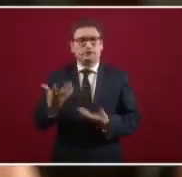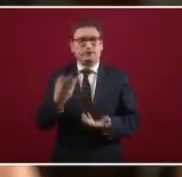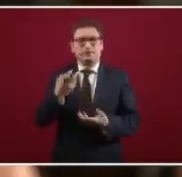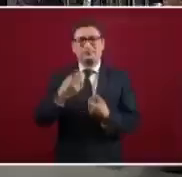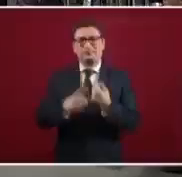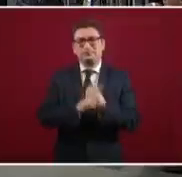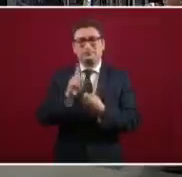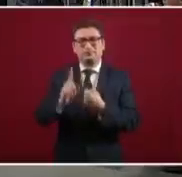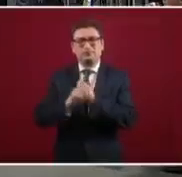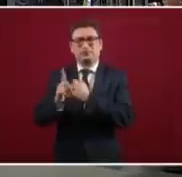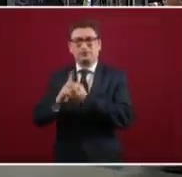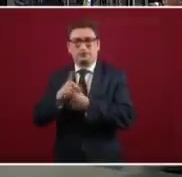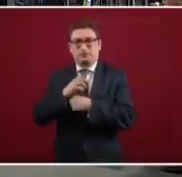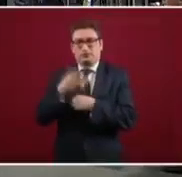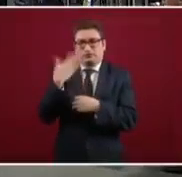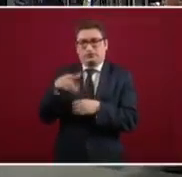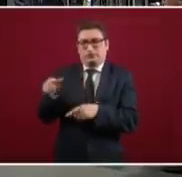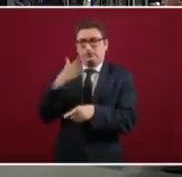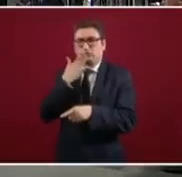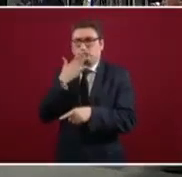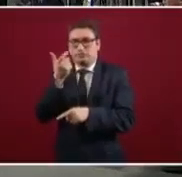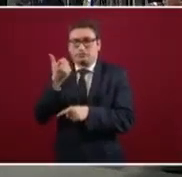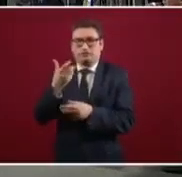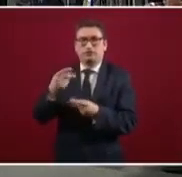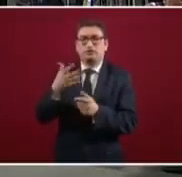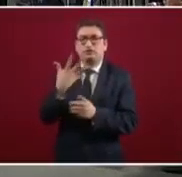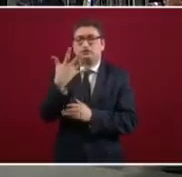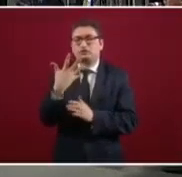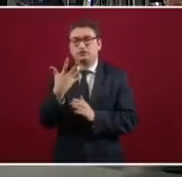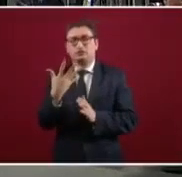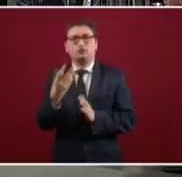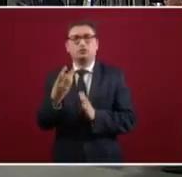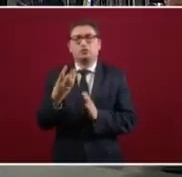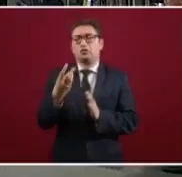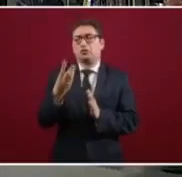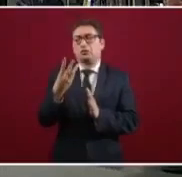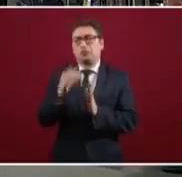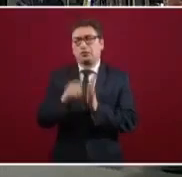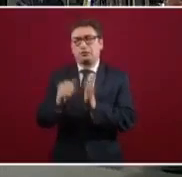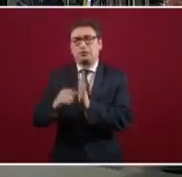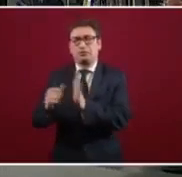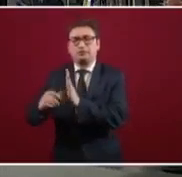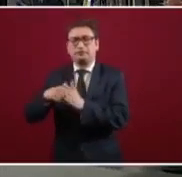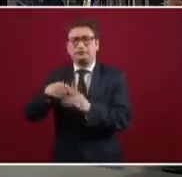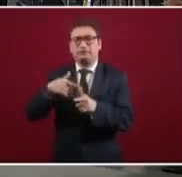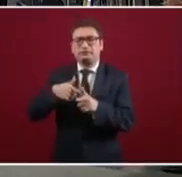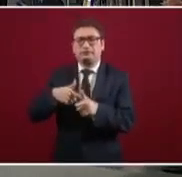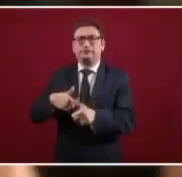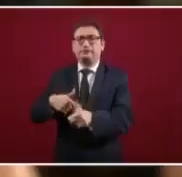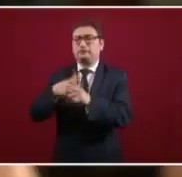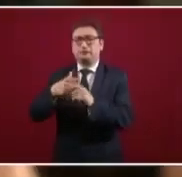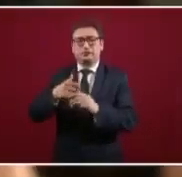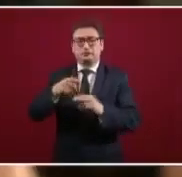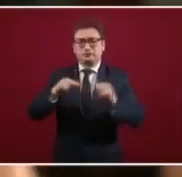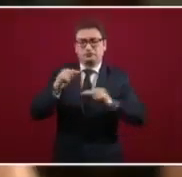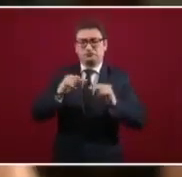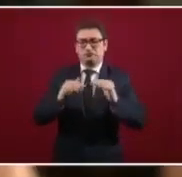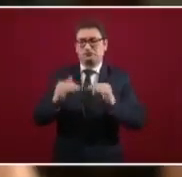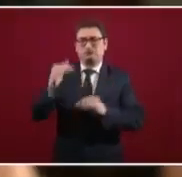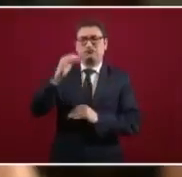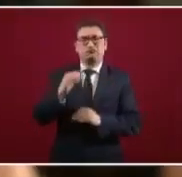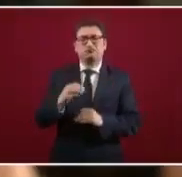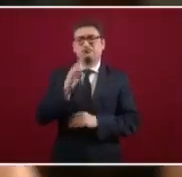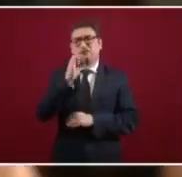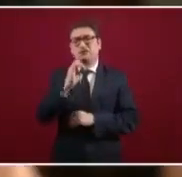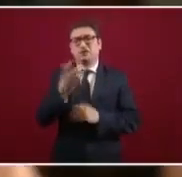incidencias sobre la economía de sonora tenemos cinco trimestres consecutivos en donde tenemos también crecimiento cero y en sonora